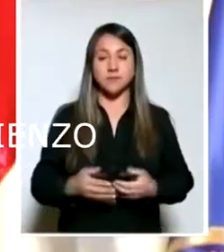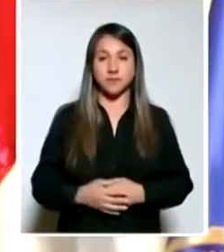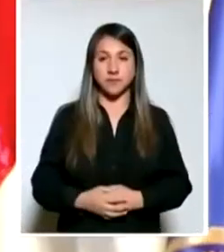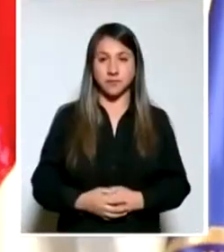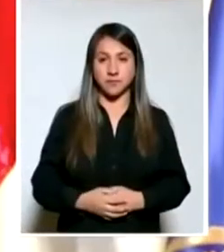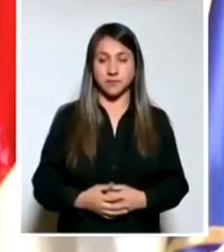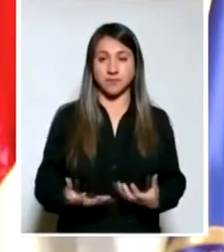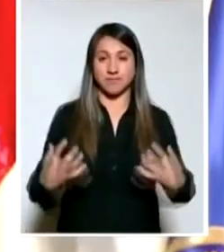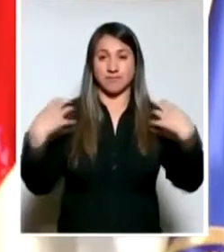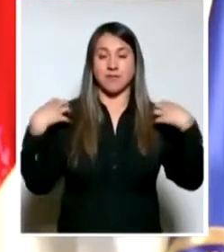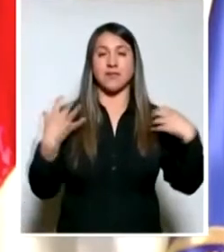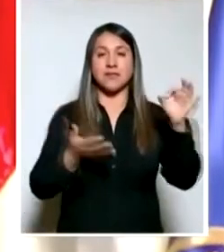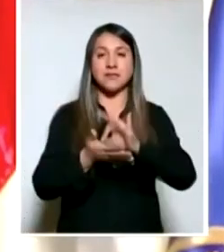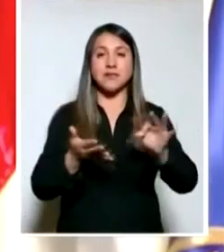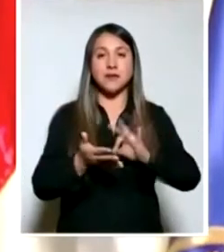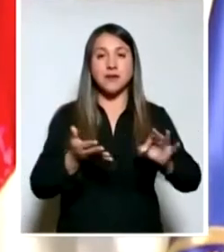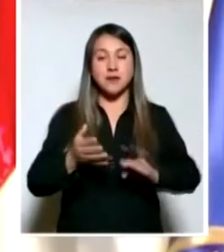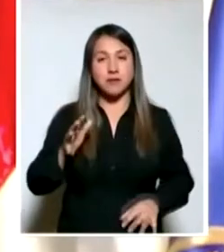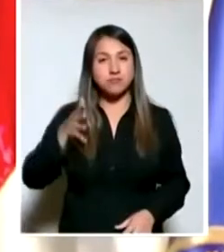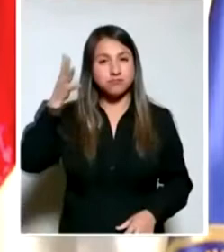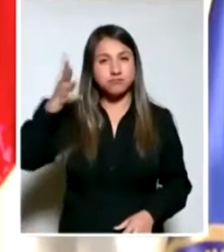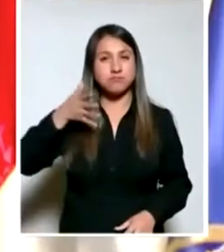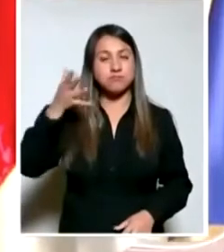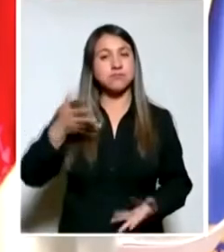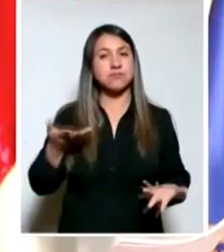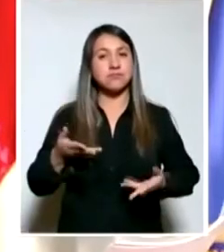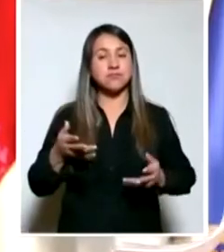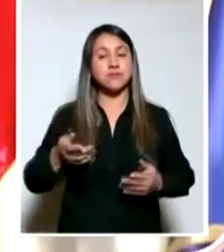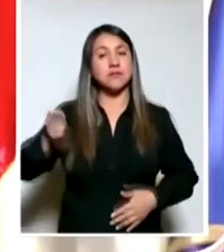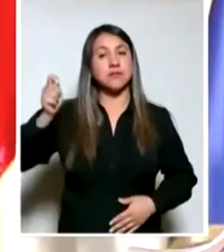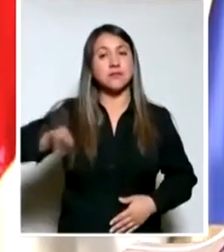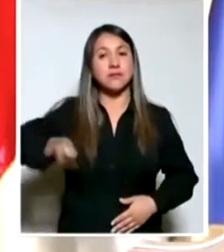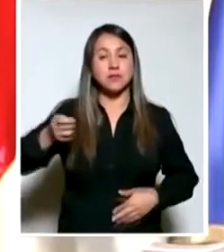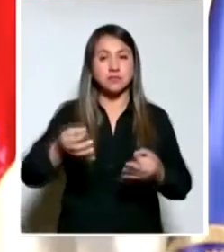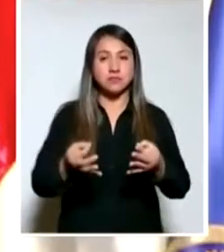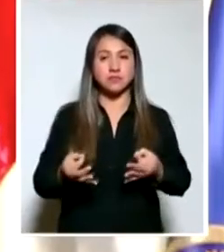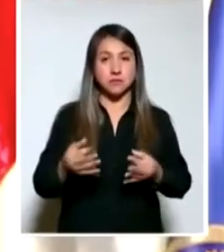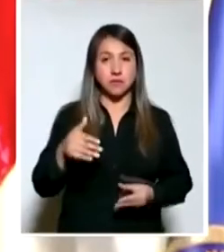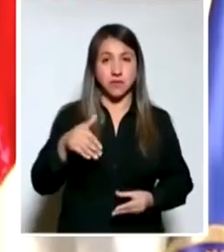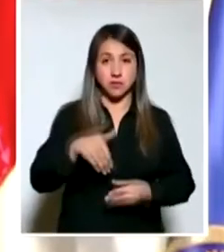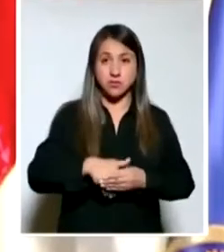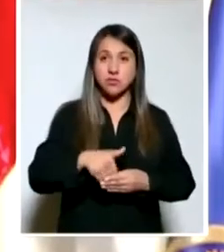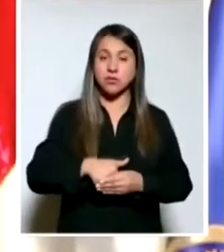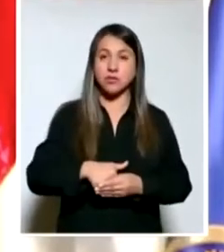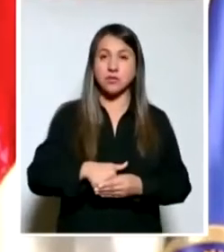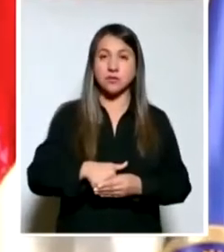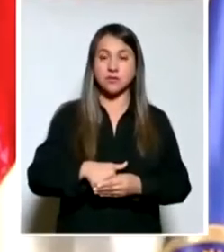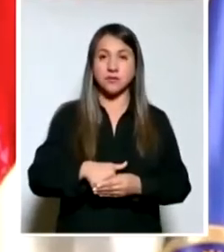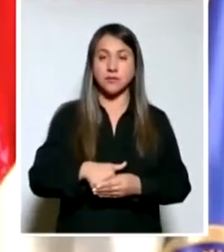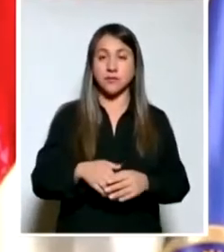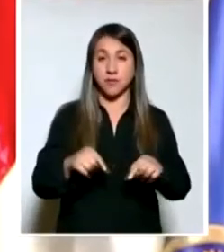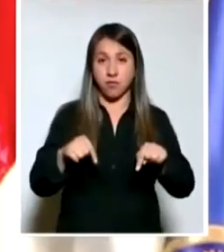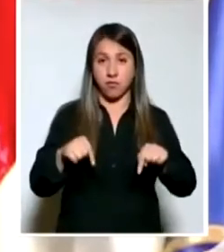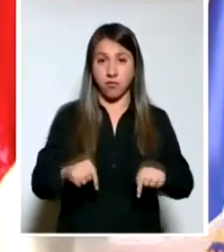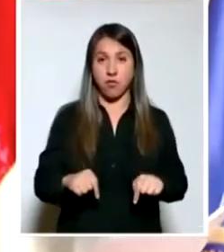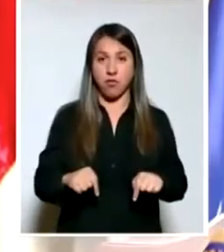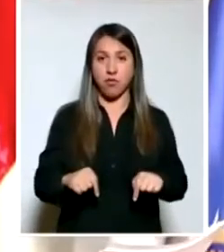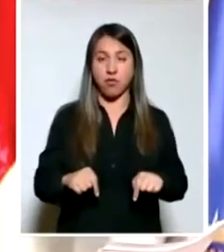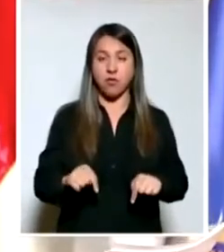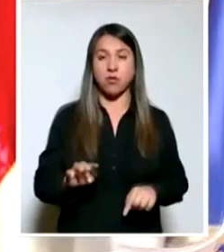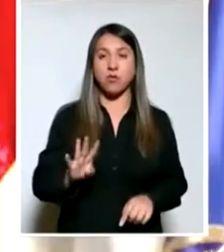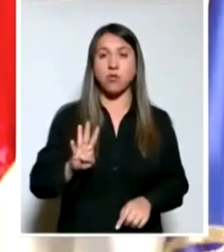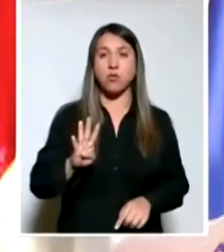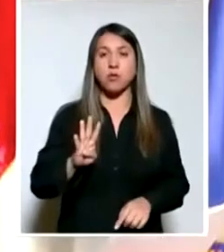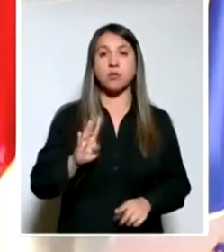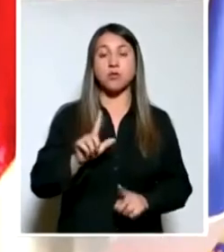secretaria relatora del Tribunal Calificador de Elecciones, hoy, 4 de julio